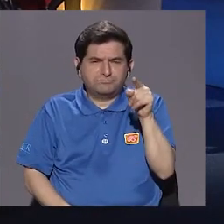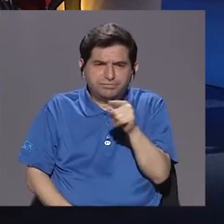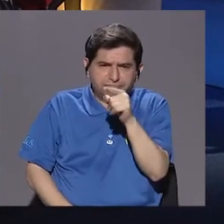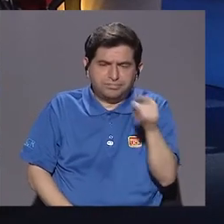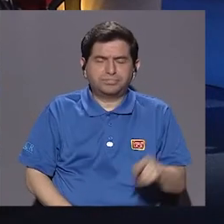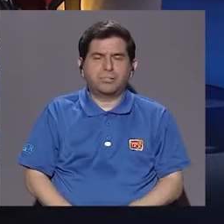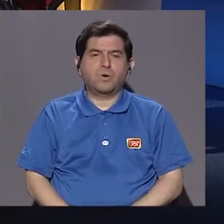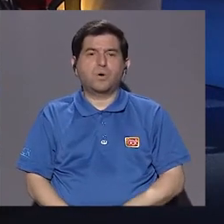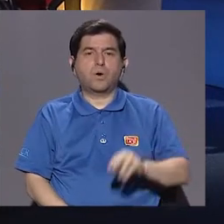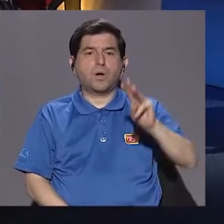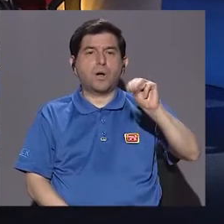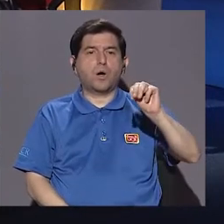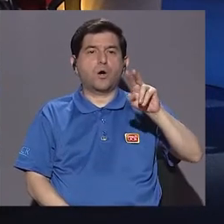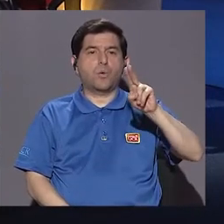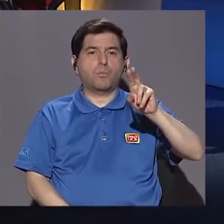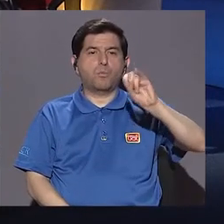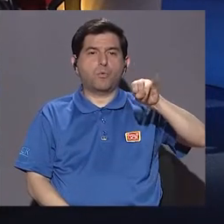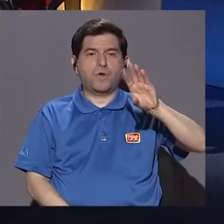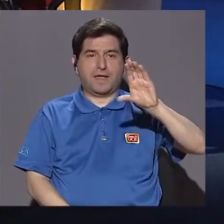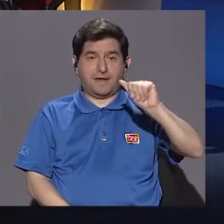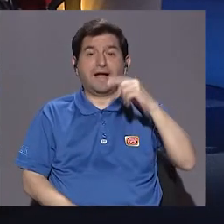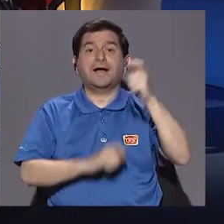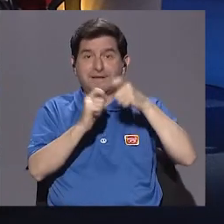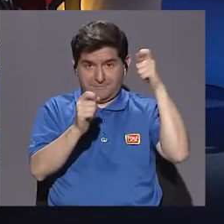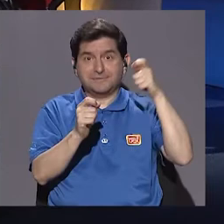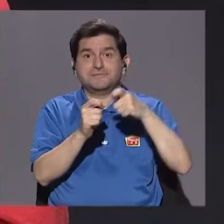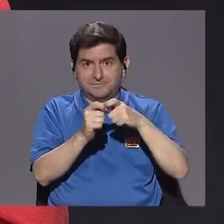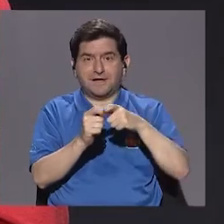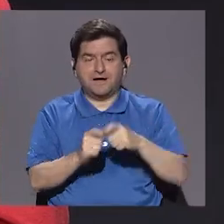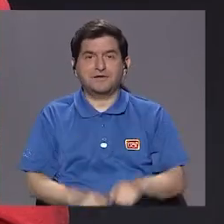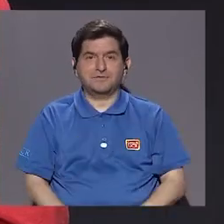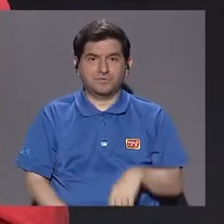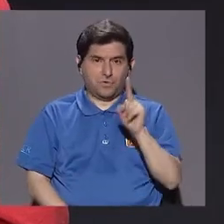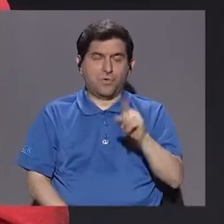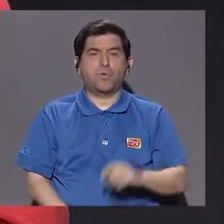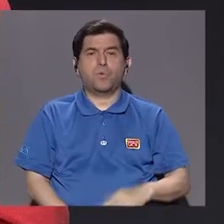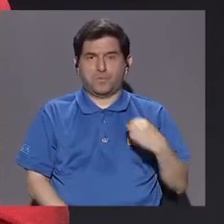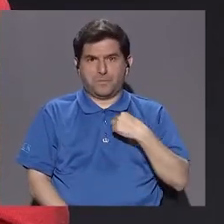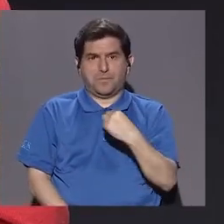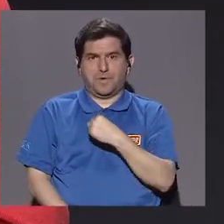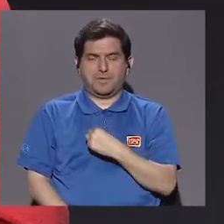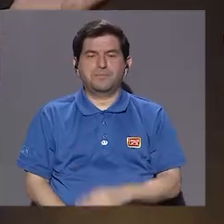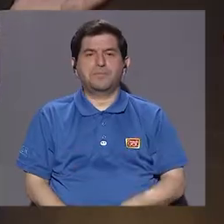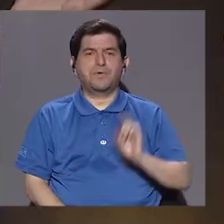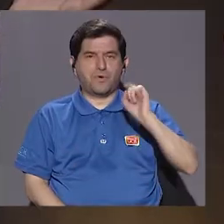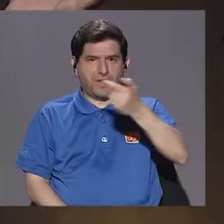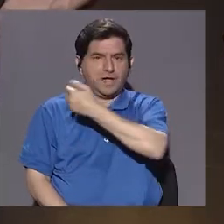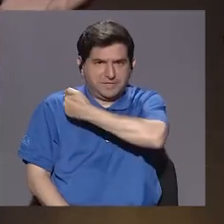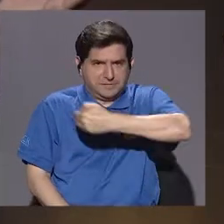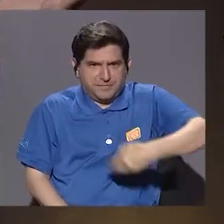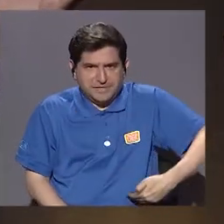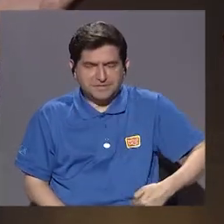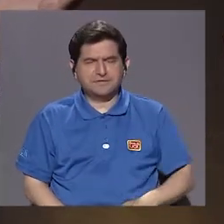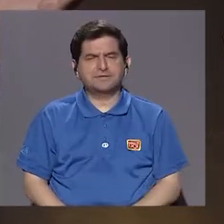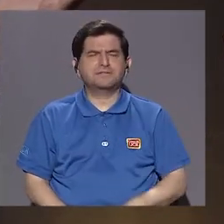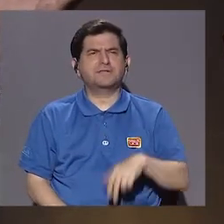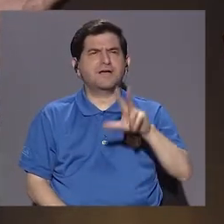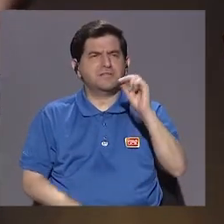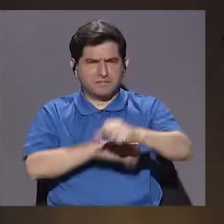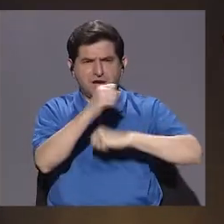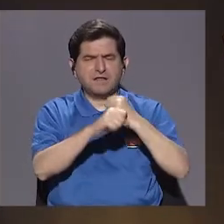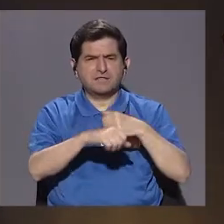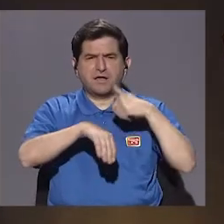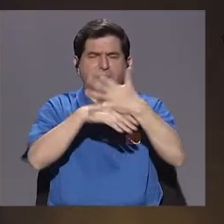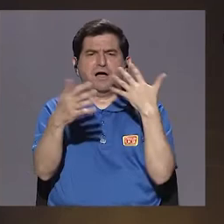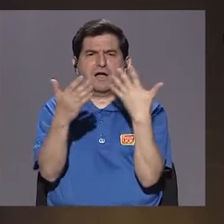mujica héctor mujica era justamente uno de los inclusive mujica el presidente mujica estuvo 30 30 años en la